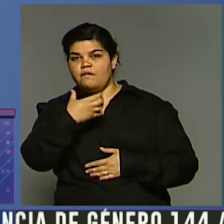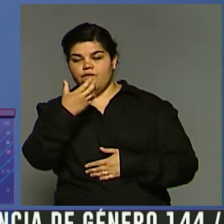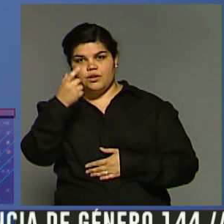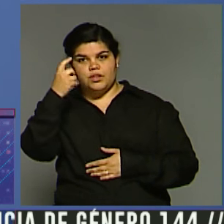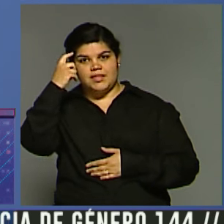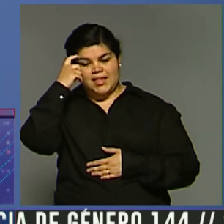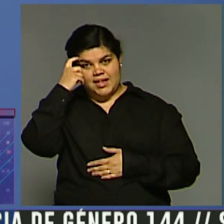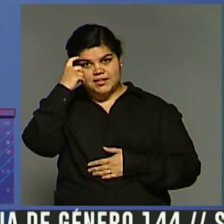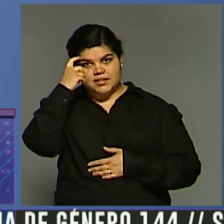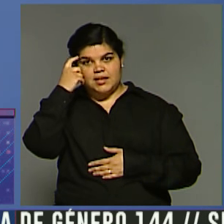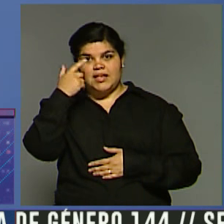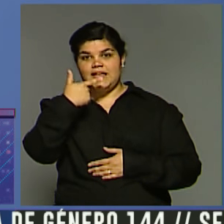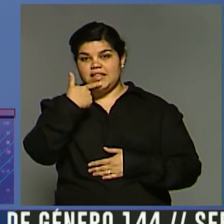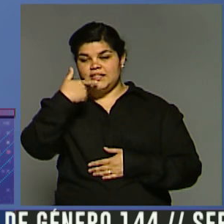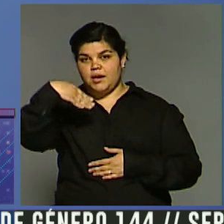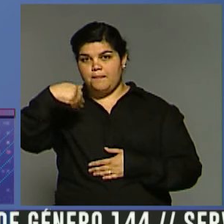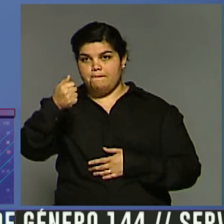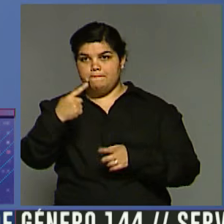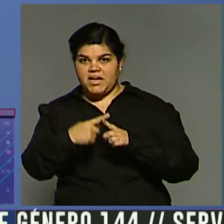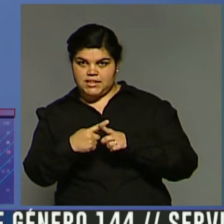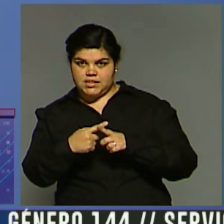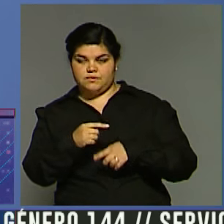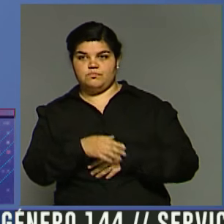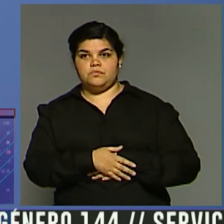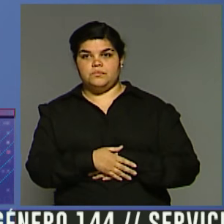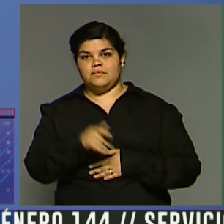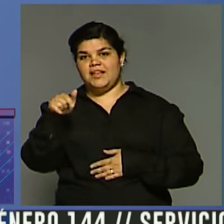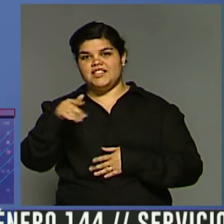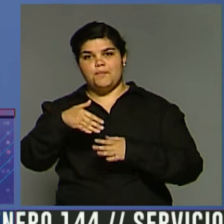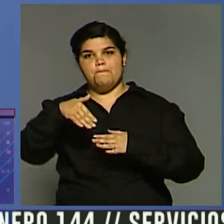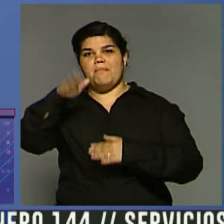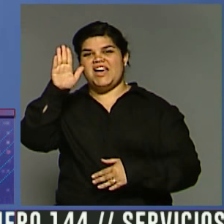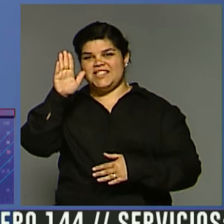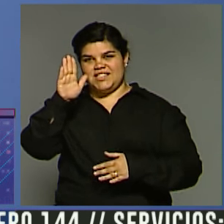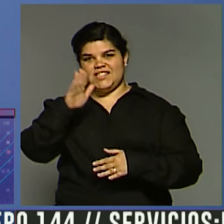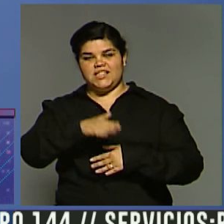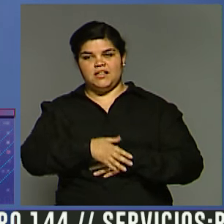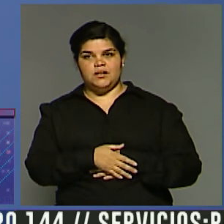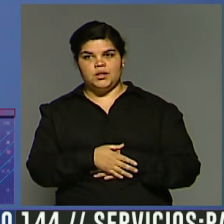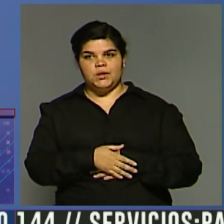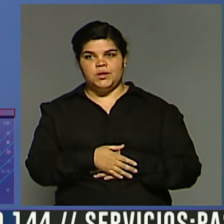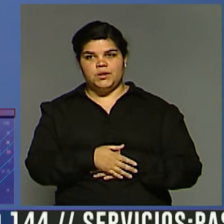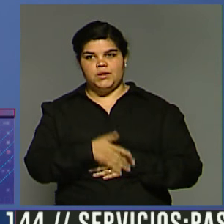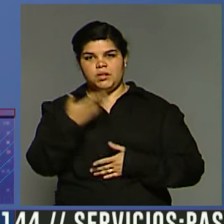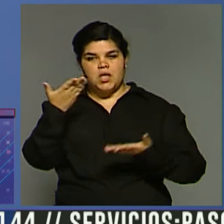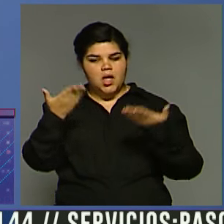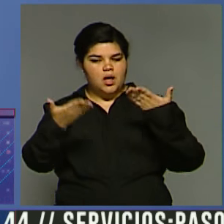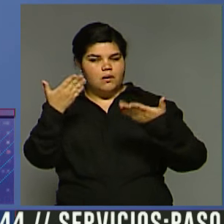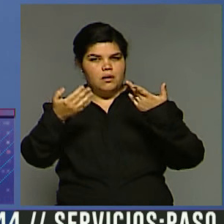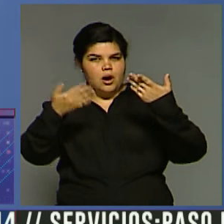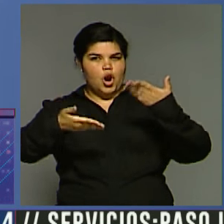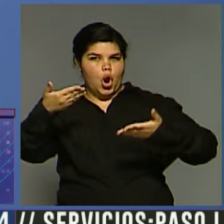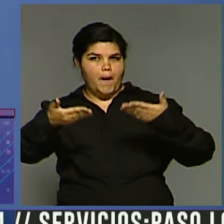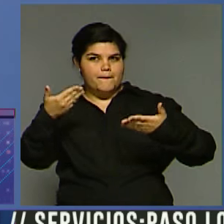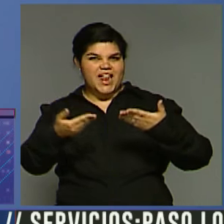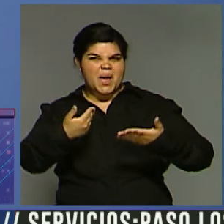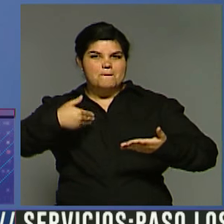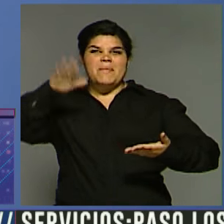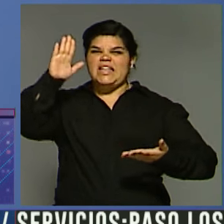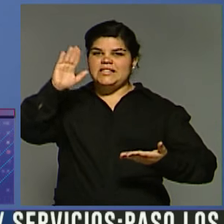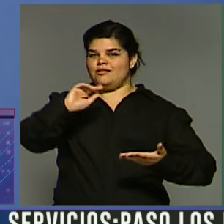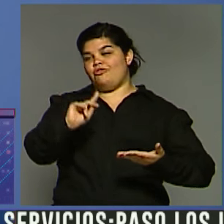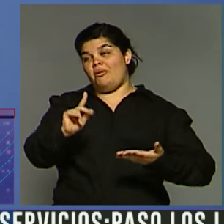10S Max. Como la palabra lo indique, es el más grande, claro. Aunque si lo vemos con talle, me parece XS Max, me parece que no es más